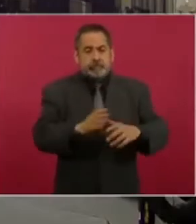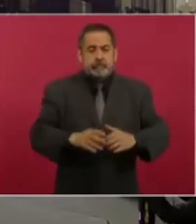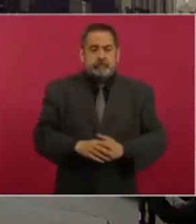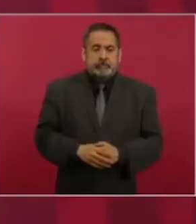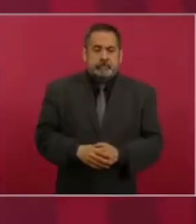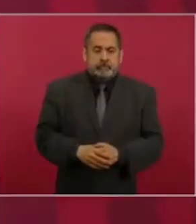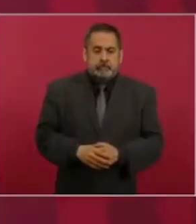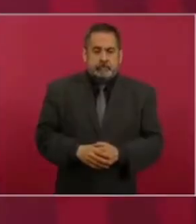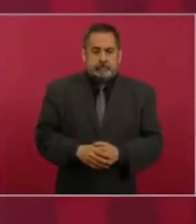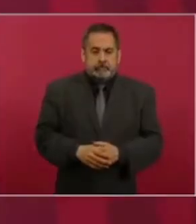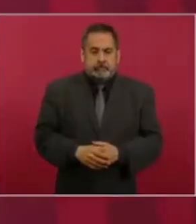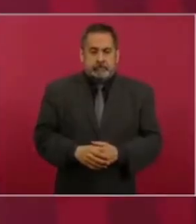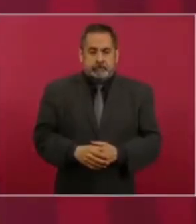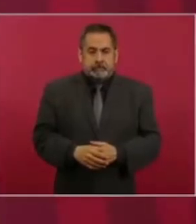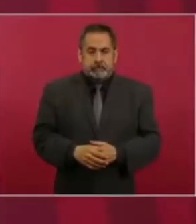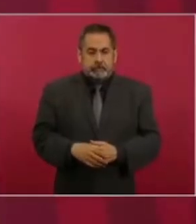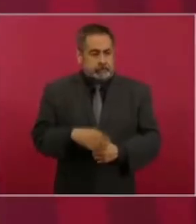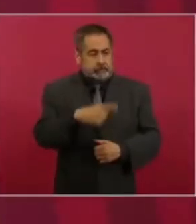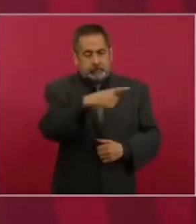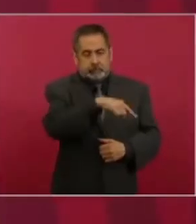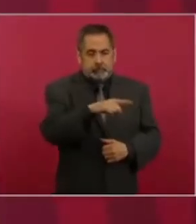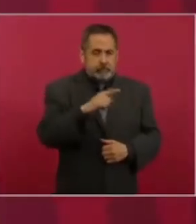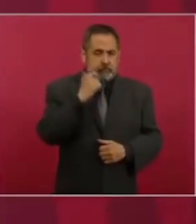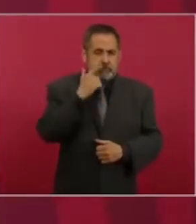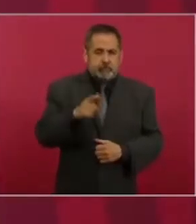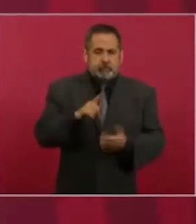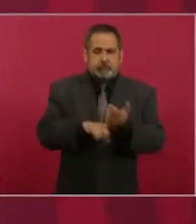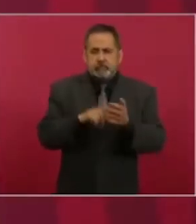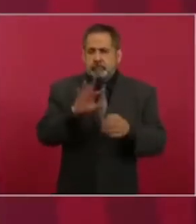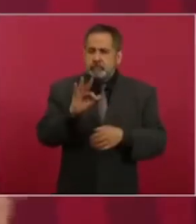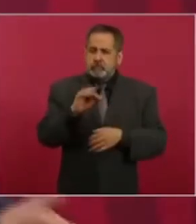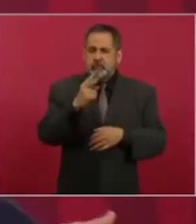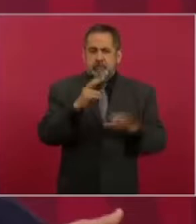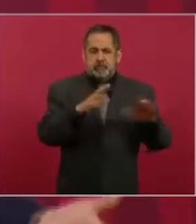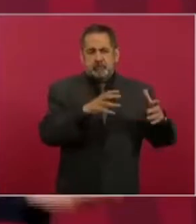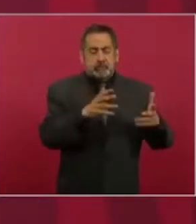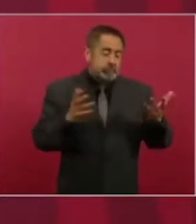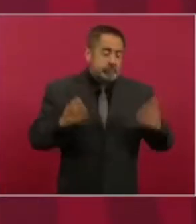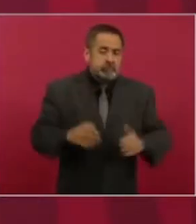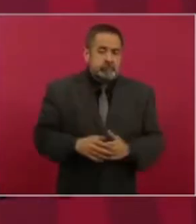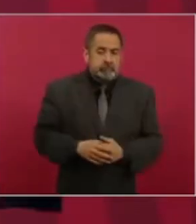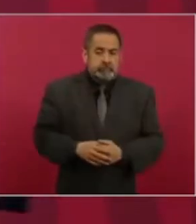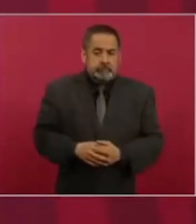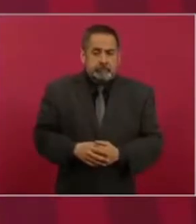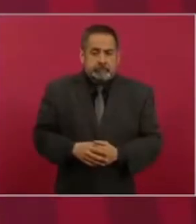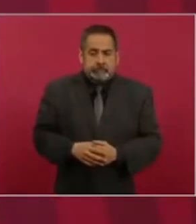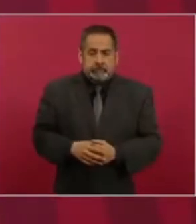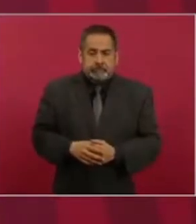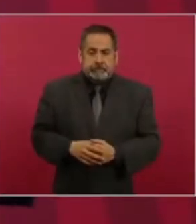¿Los que no quieren, dices? Sí, los 42 que están... Bueno, que